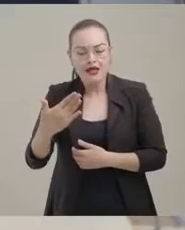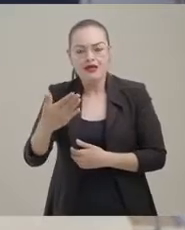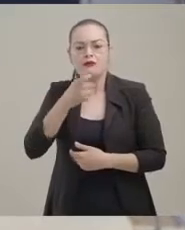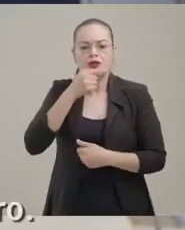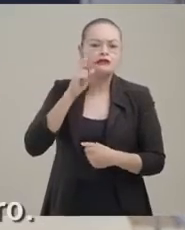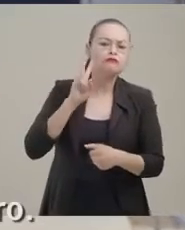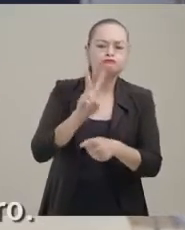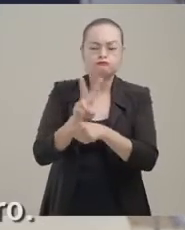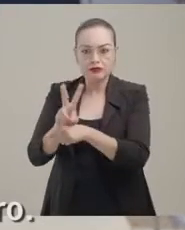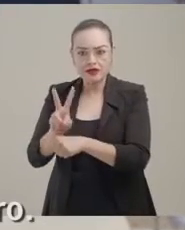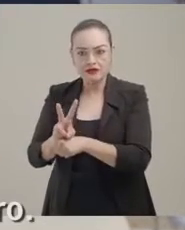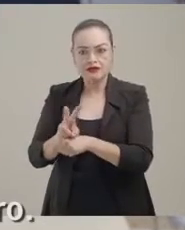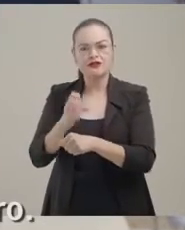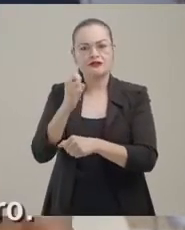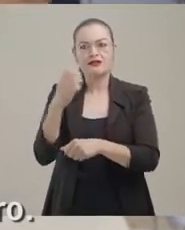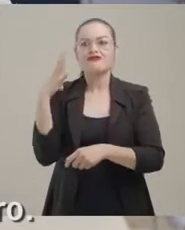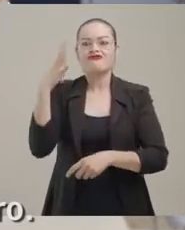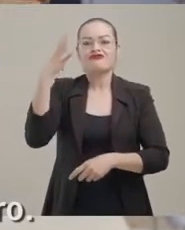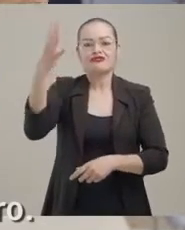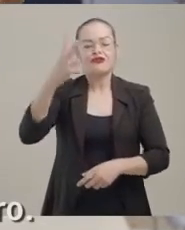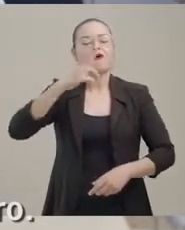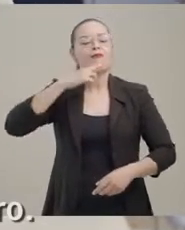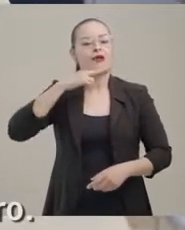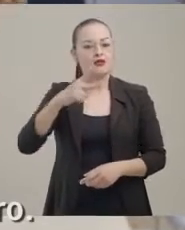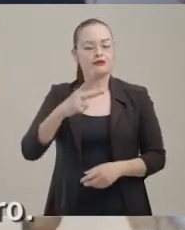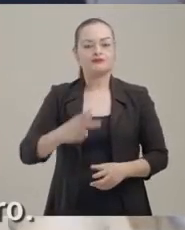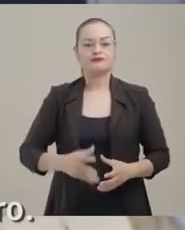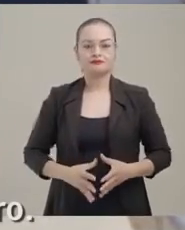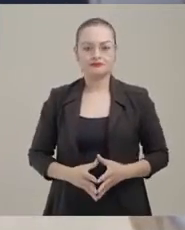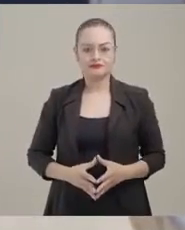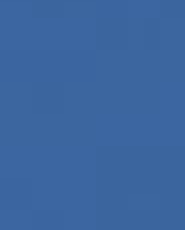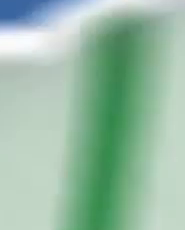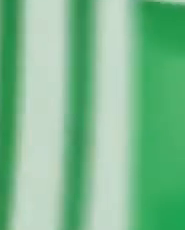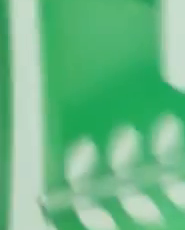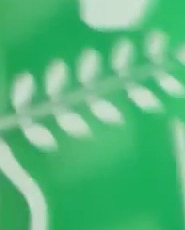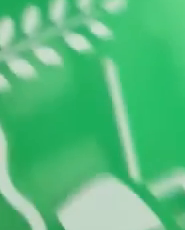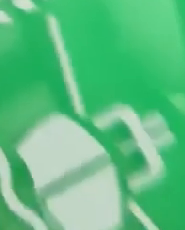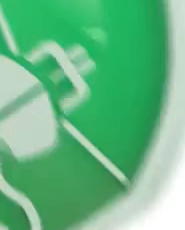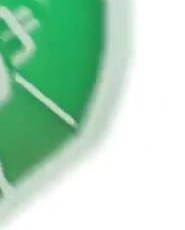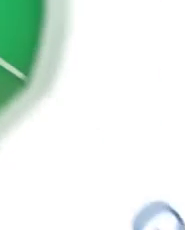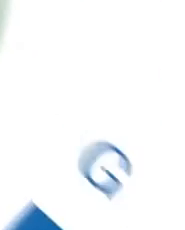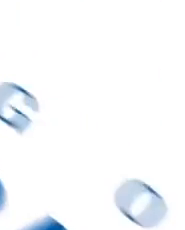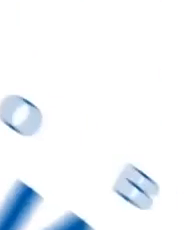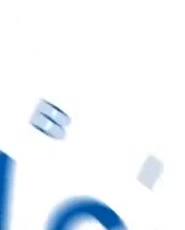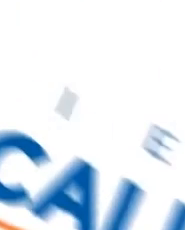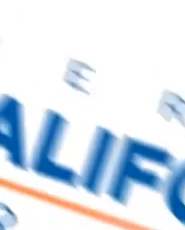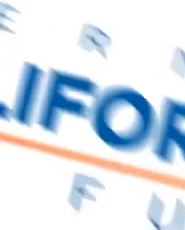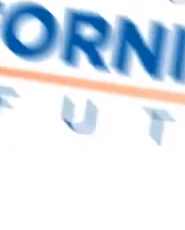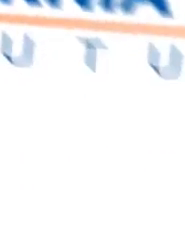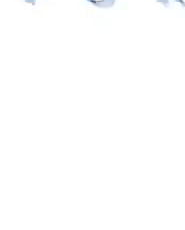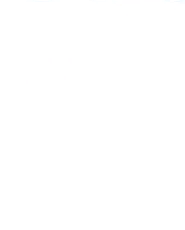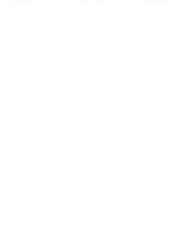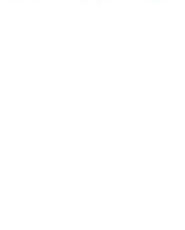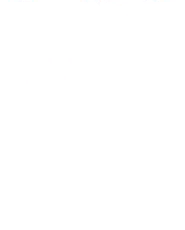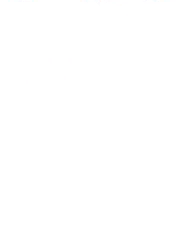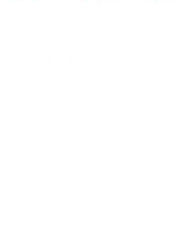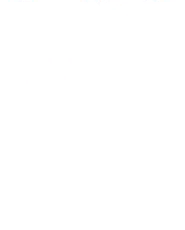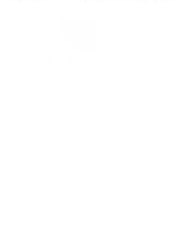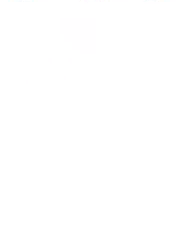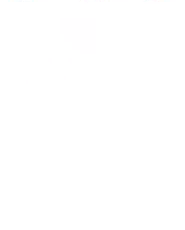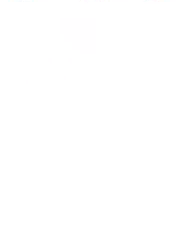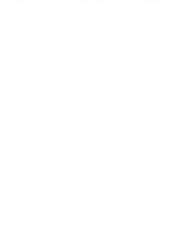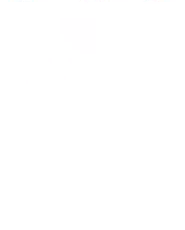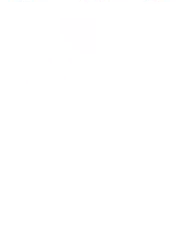seguro. Con más seguridad, vivimos ya un mejor futuro. Gobierno de Baja California Sur, mejor